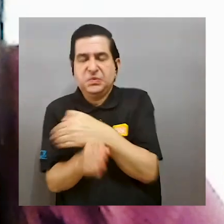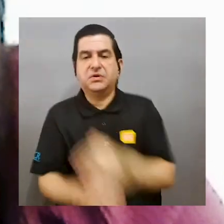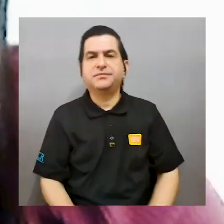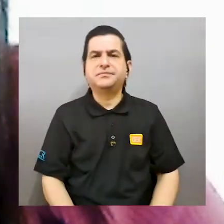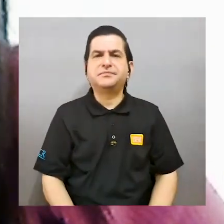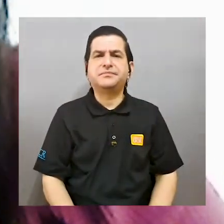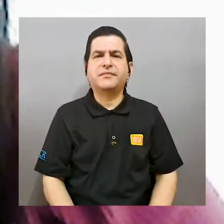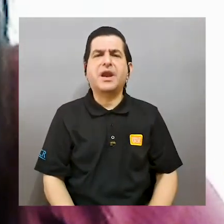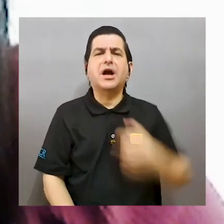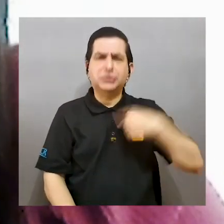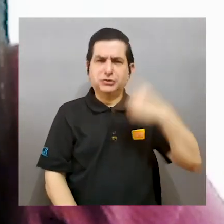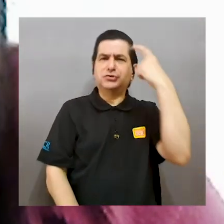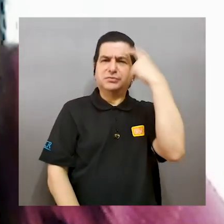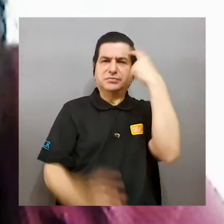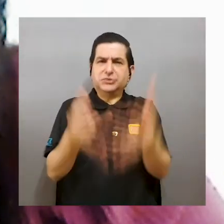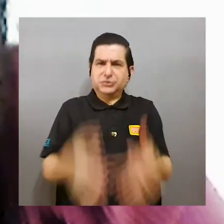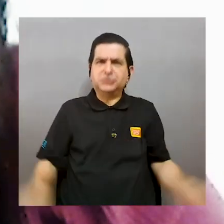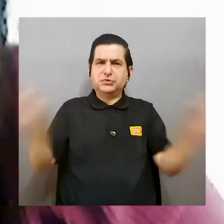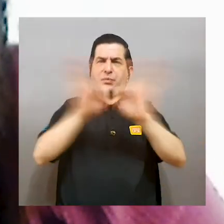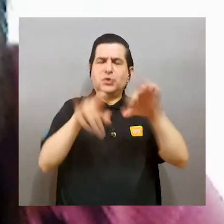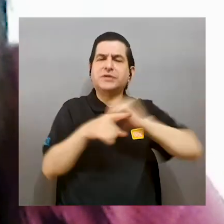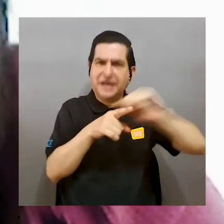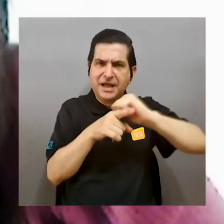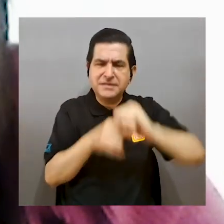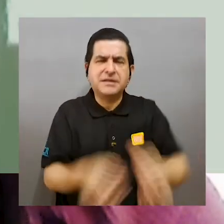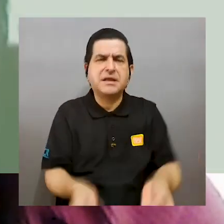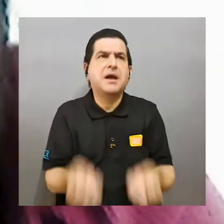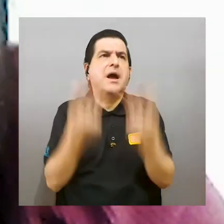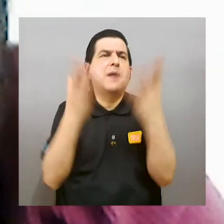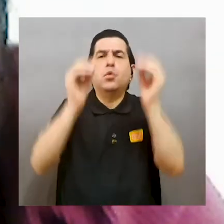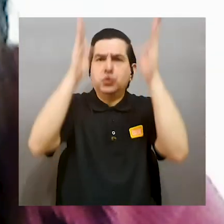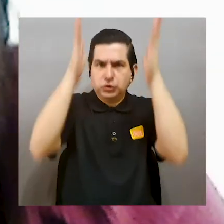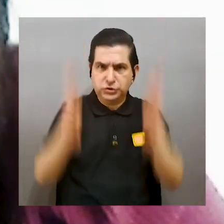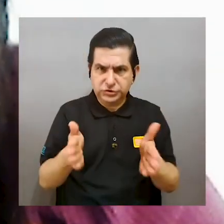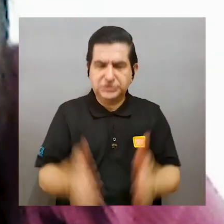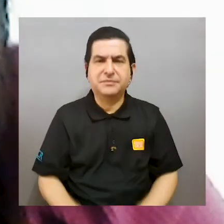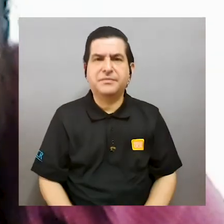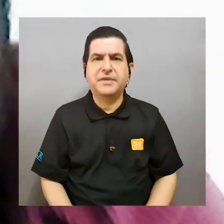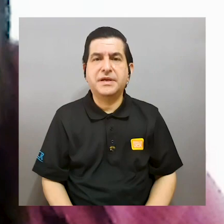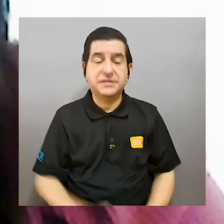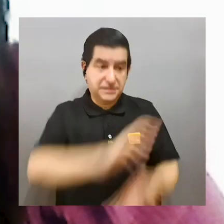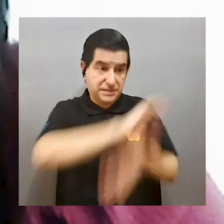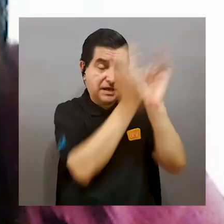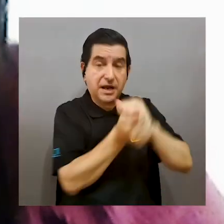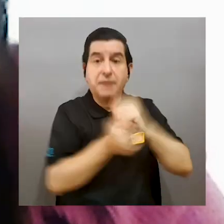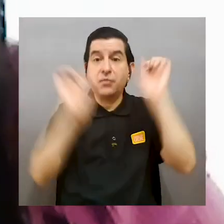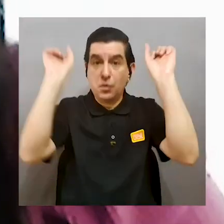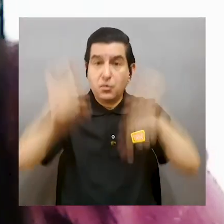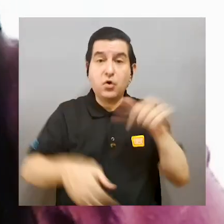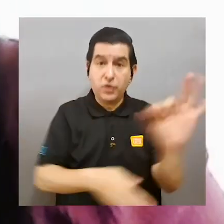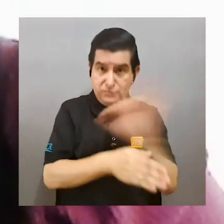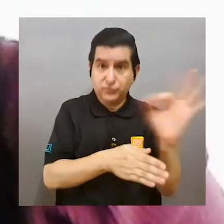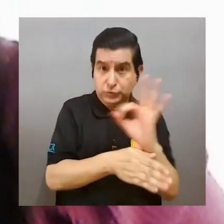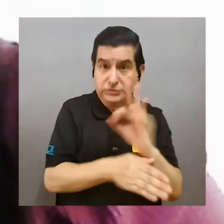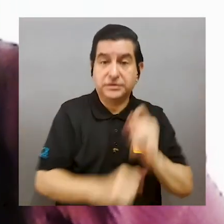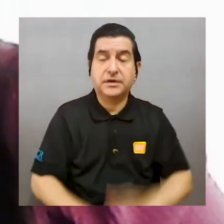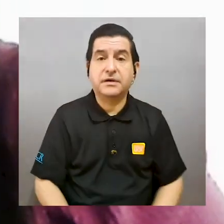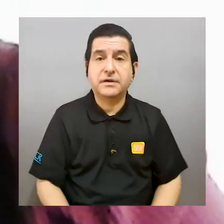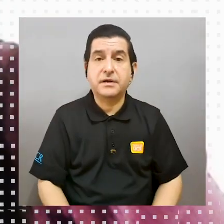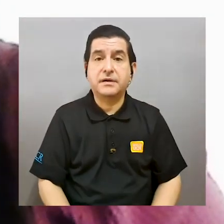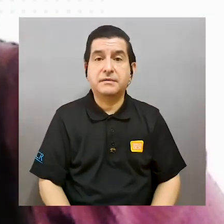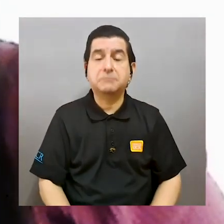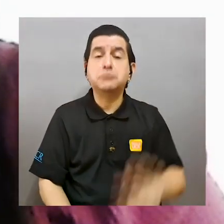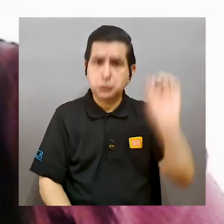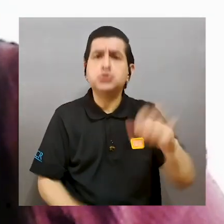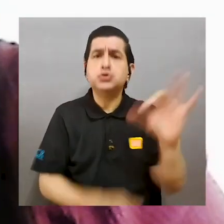Entonces, sí, yo pienso que sería importante que capaciten a gran cantidad de docentes en las reformas. ¿Para qué? Para que funcione,